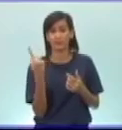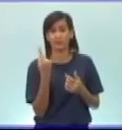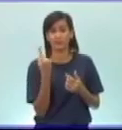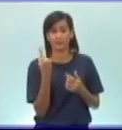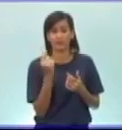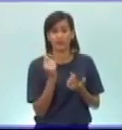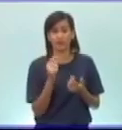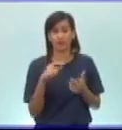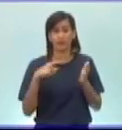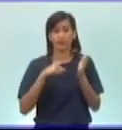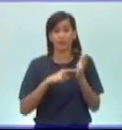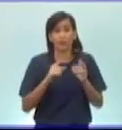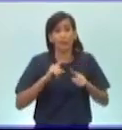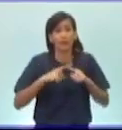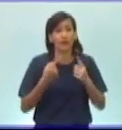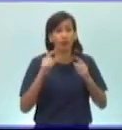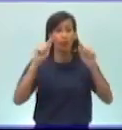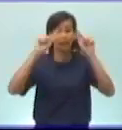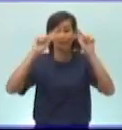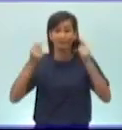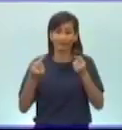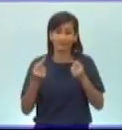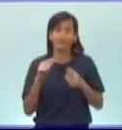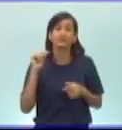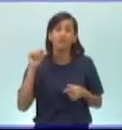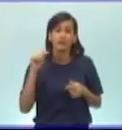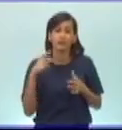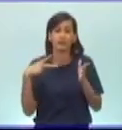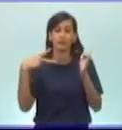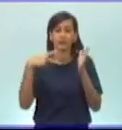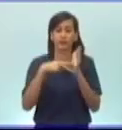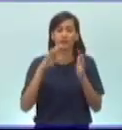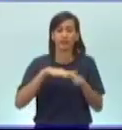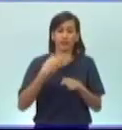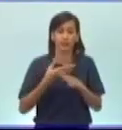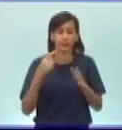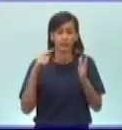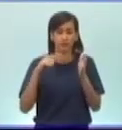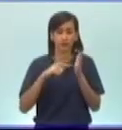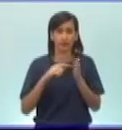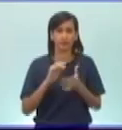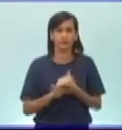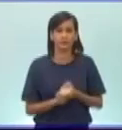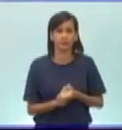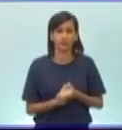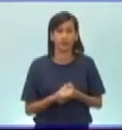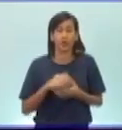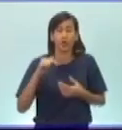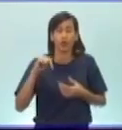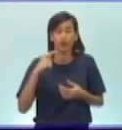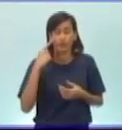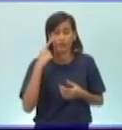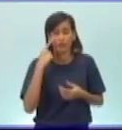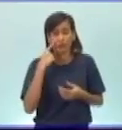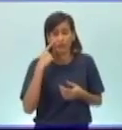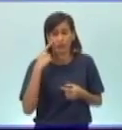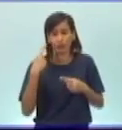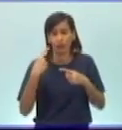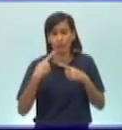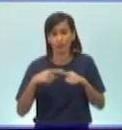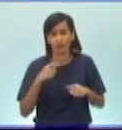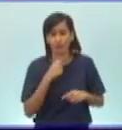y después multiplicamos. Veamos entonces otro más. Ya aquí va a